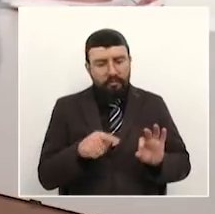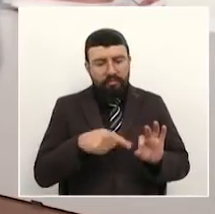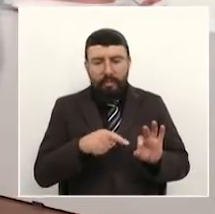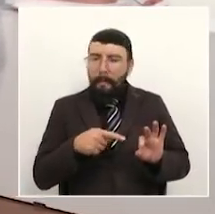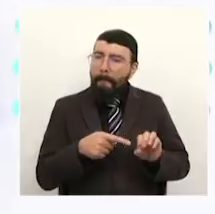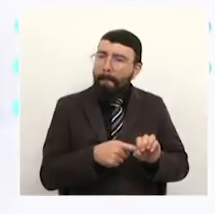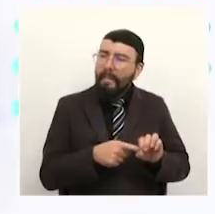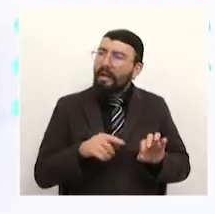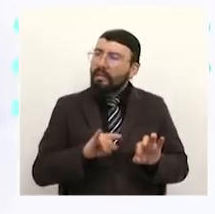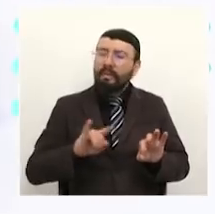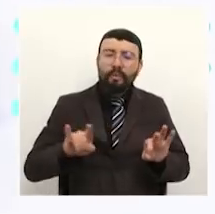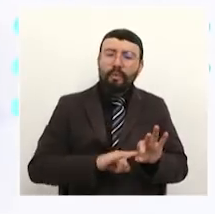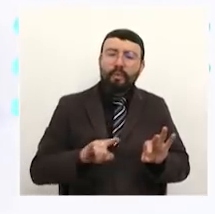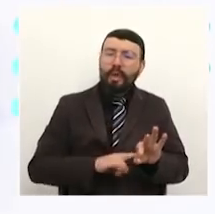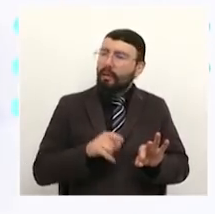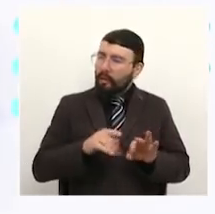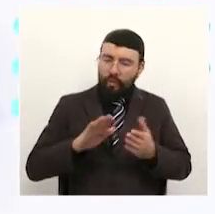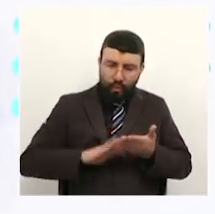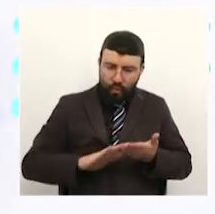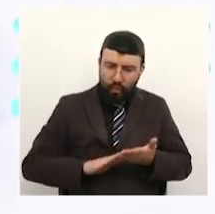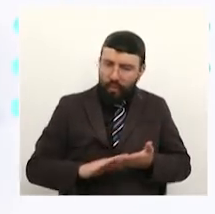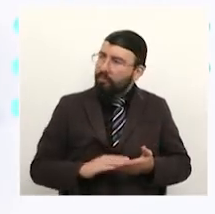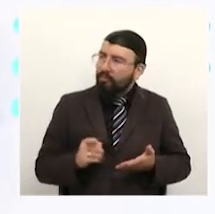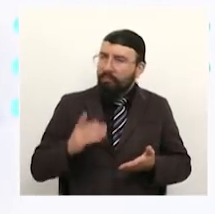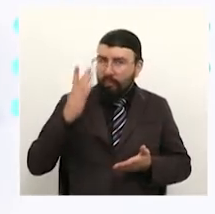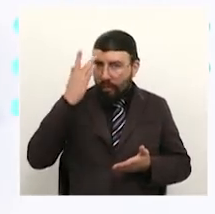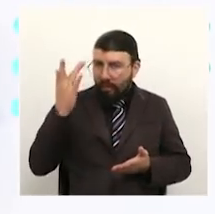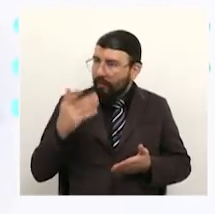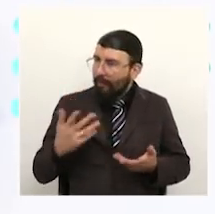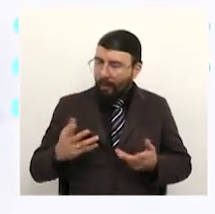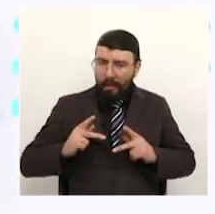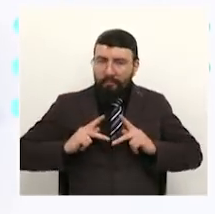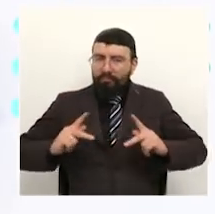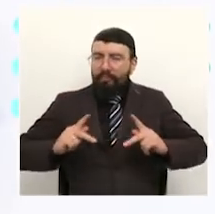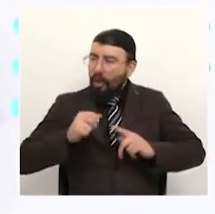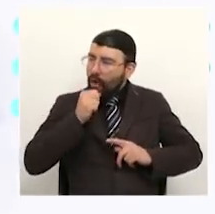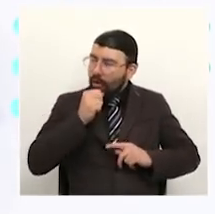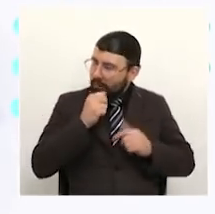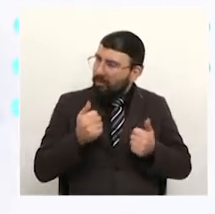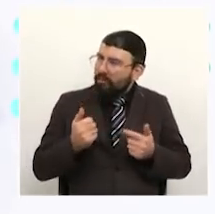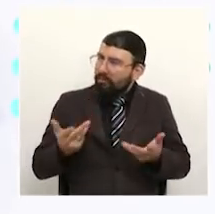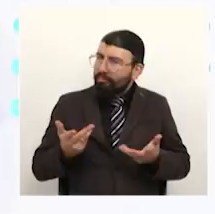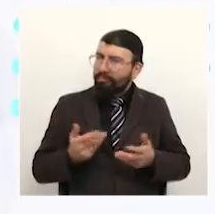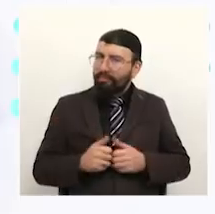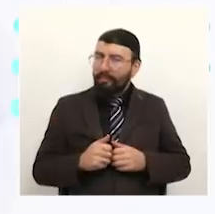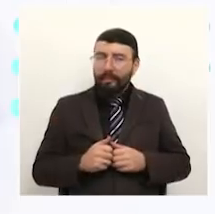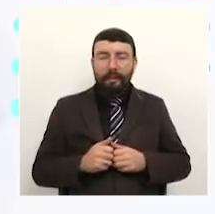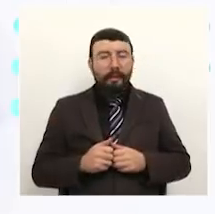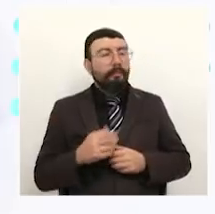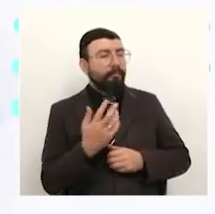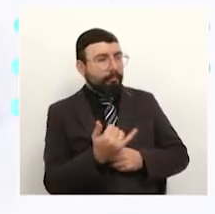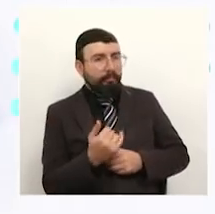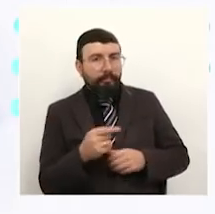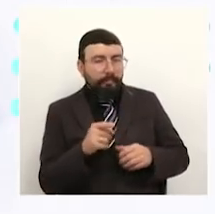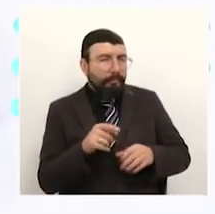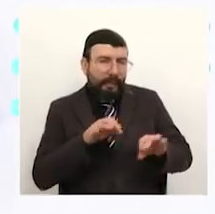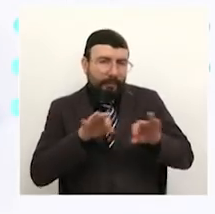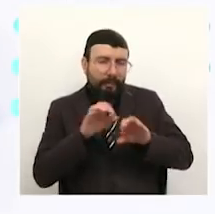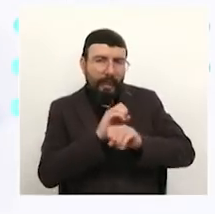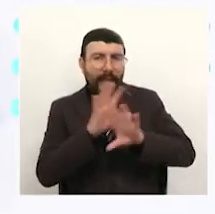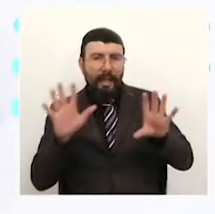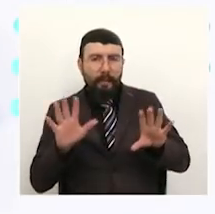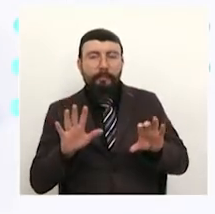bueno ahí sí hay dos razones una y hay un proceso circulatorio muy complejo de producto para explicarlo así con